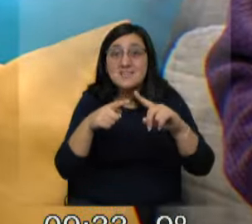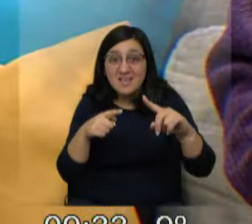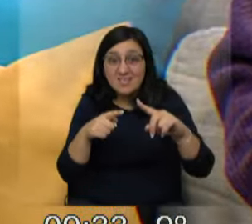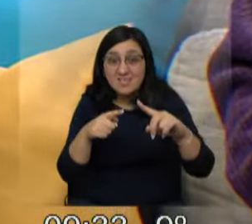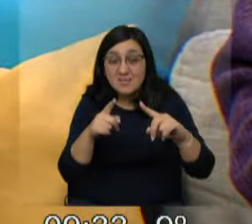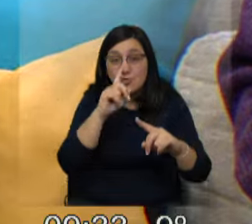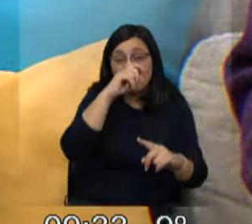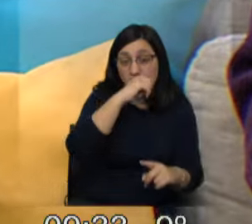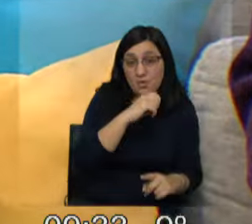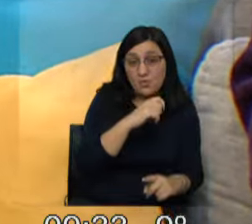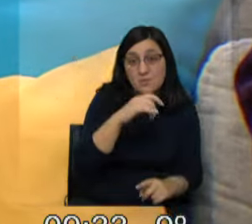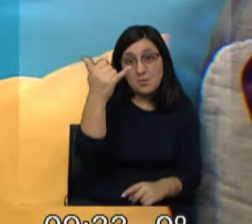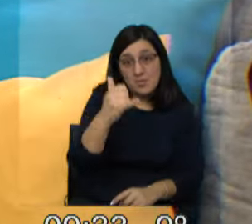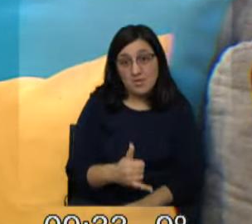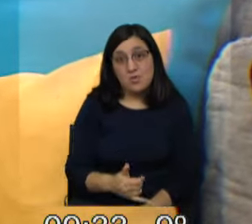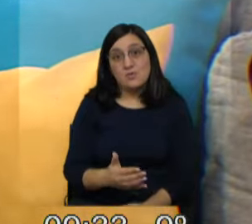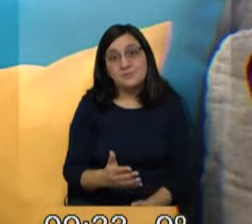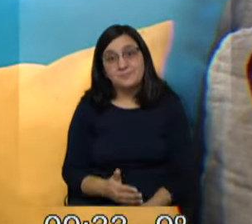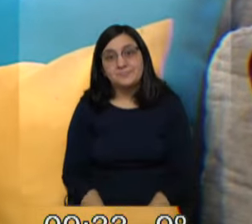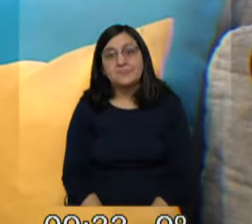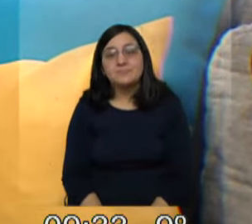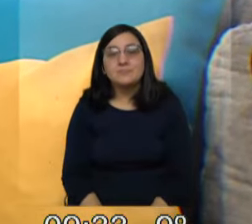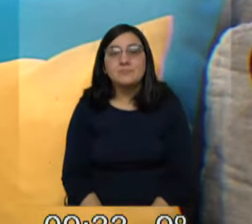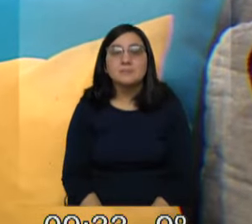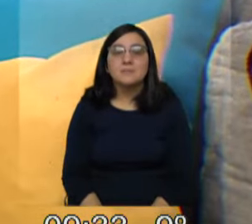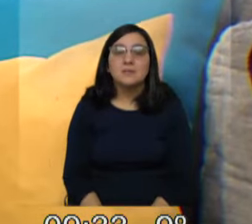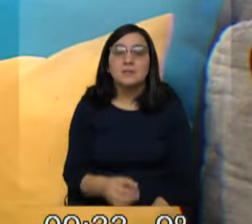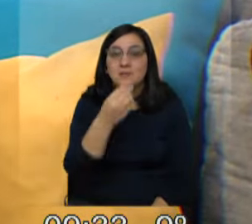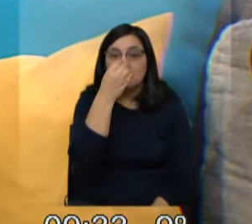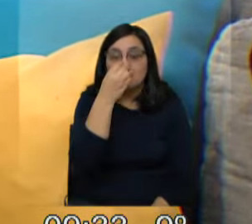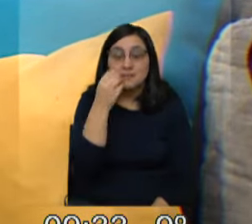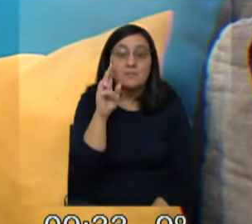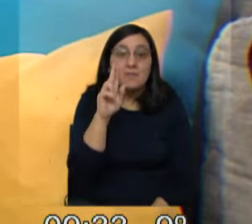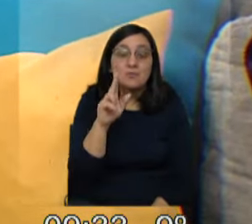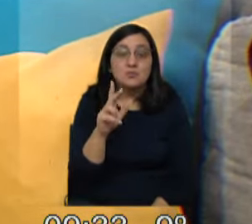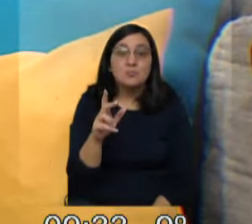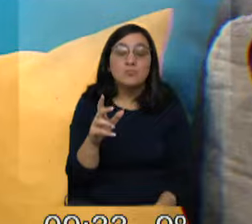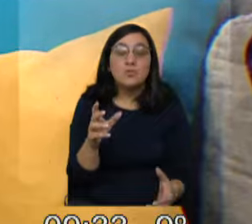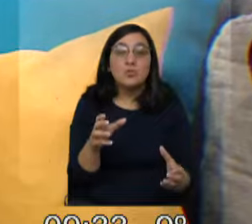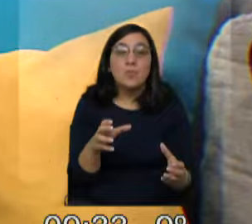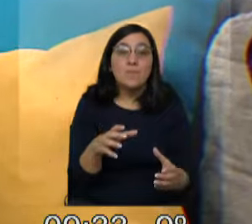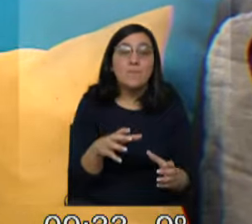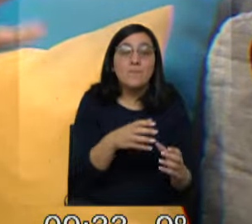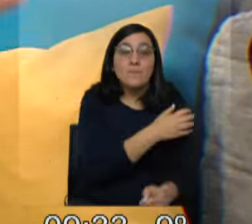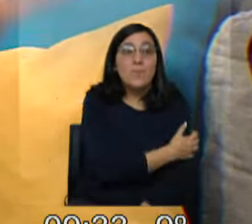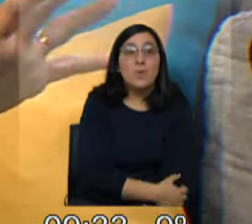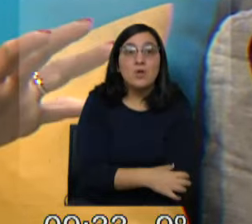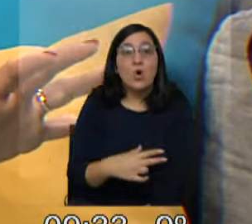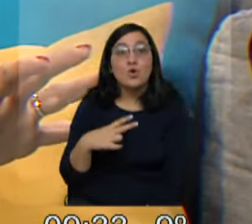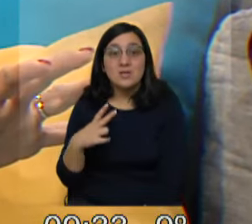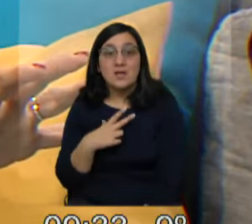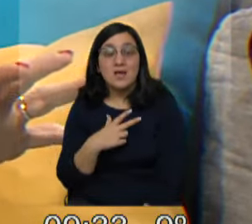91.000 que teníamos en promedio. Si vamos a por quintil de pobreza y de riqueza, en el